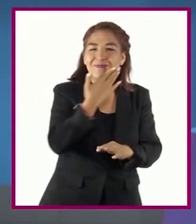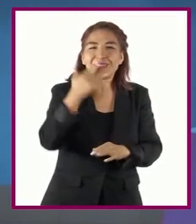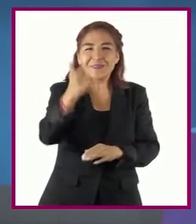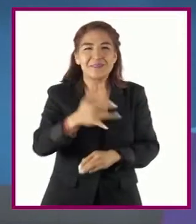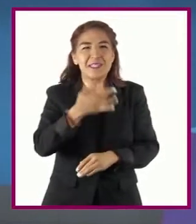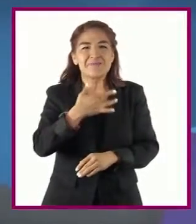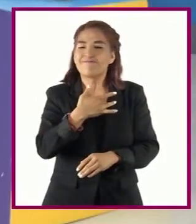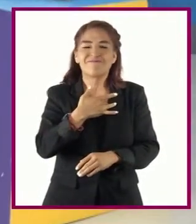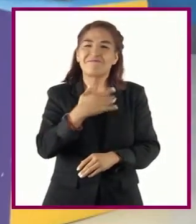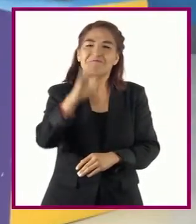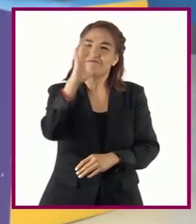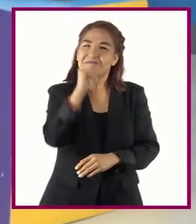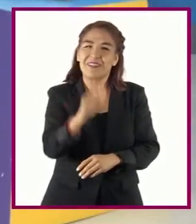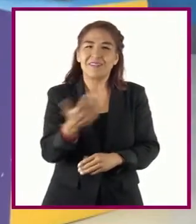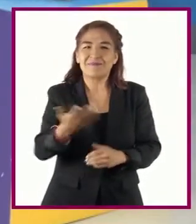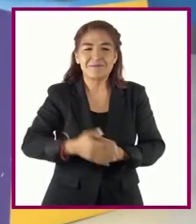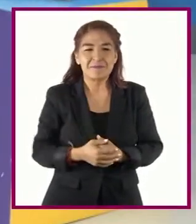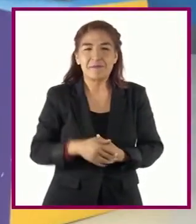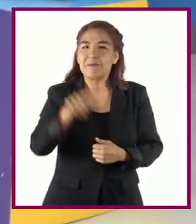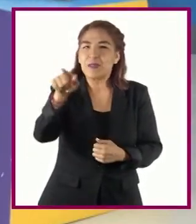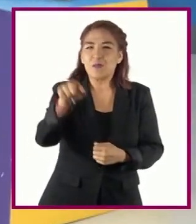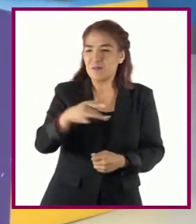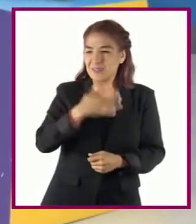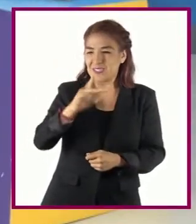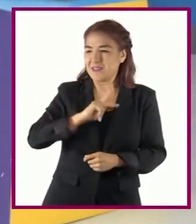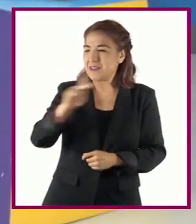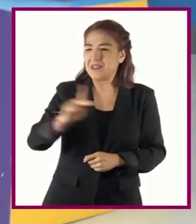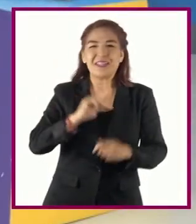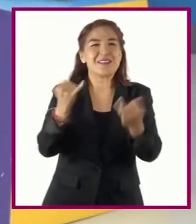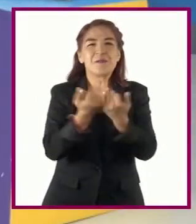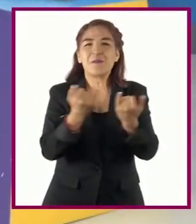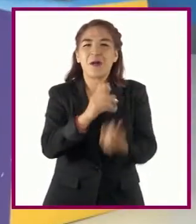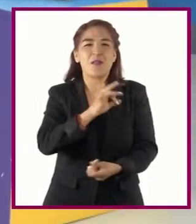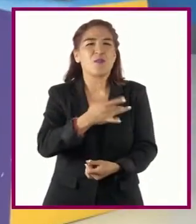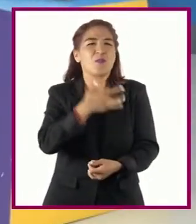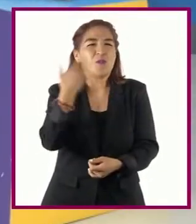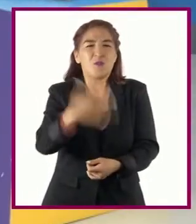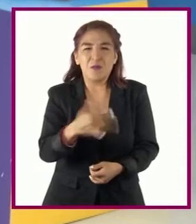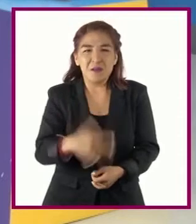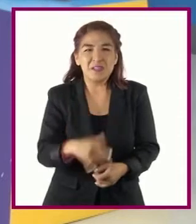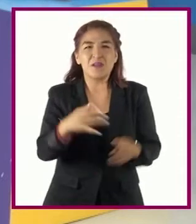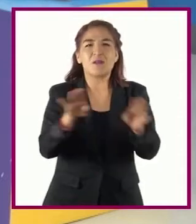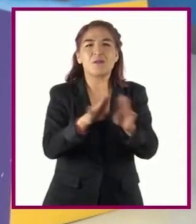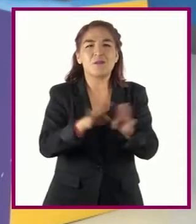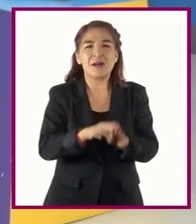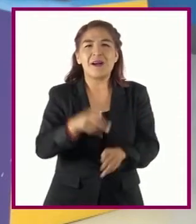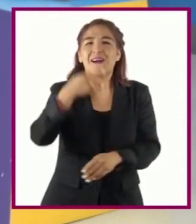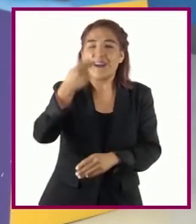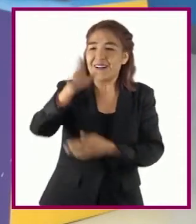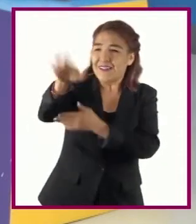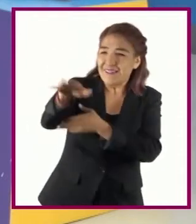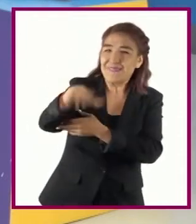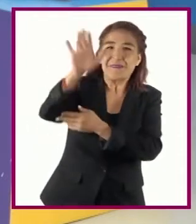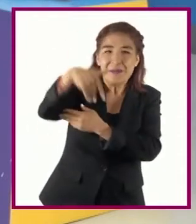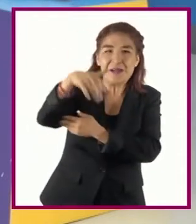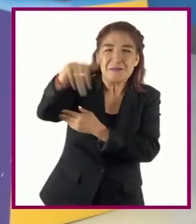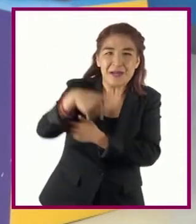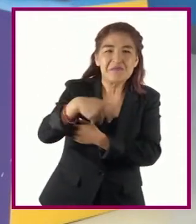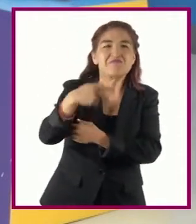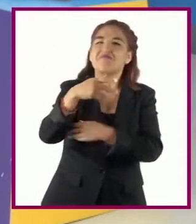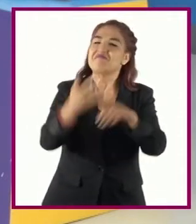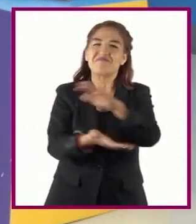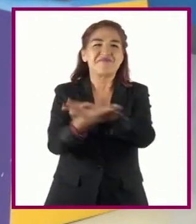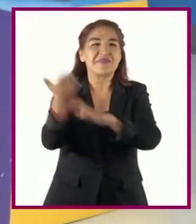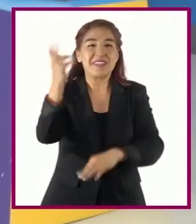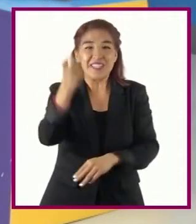no podías. Te pasaba lo mismo que a mí. Estiro mis brazos, le llamo, pero él se va. Es su